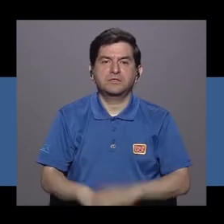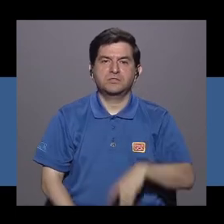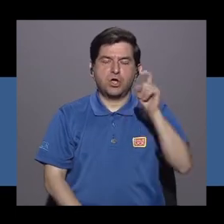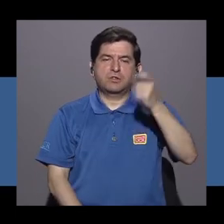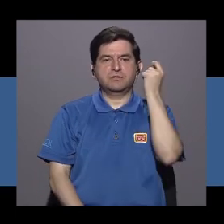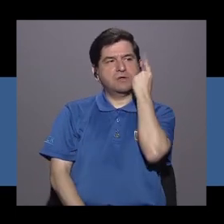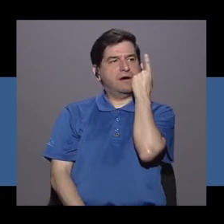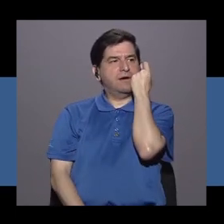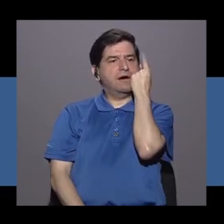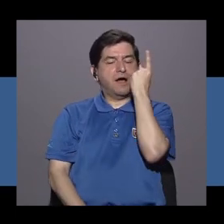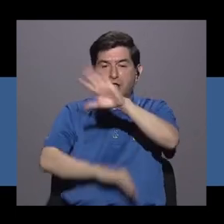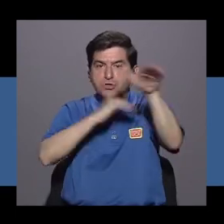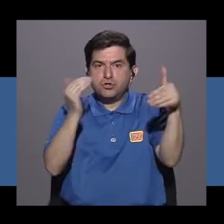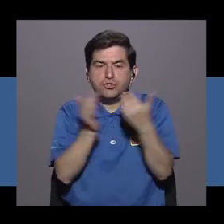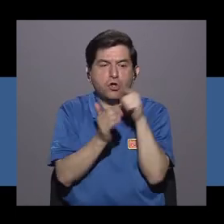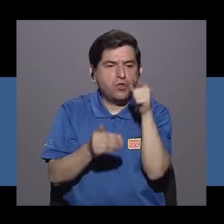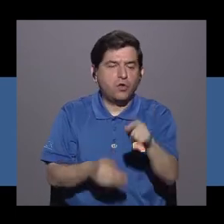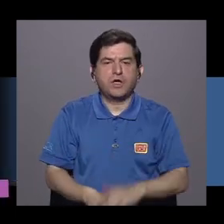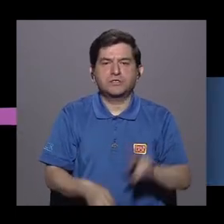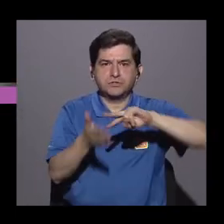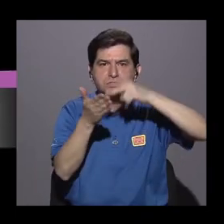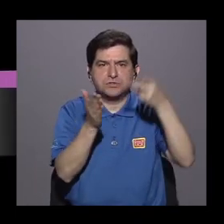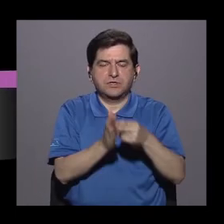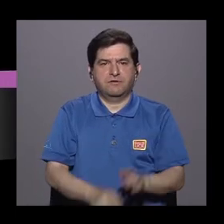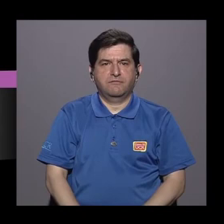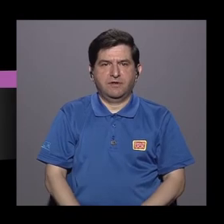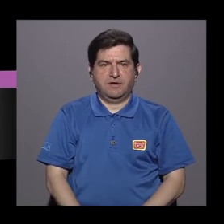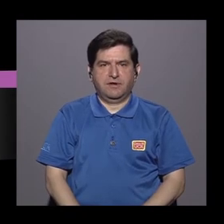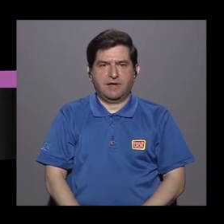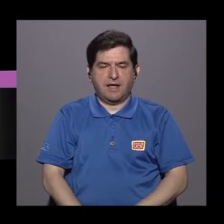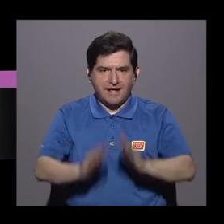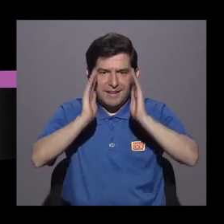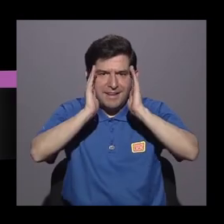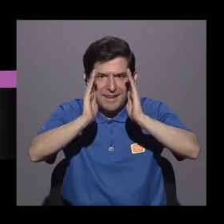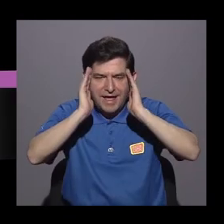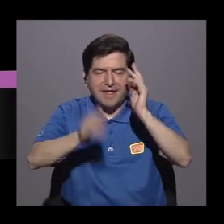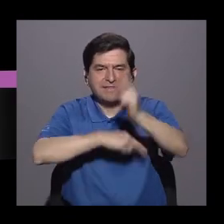población debe de entender que todo eso es la cobertura